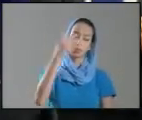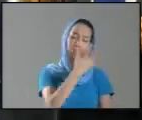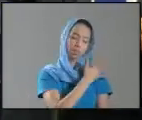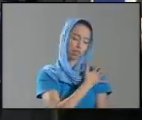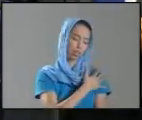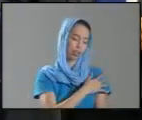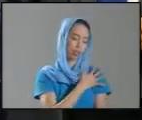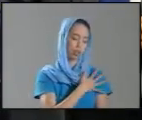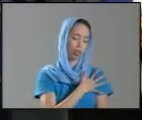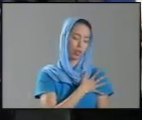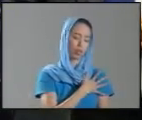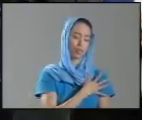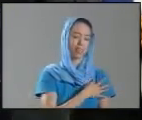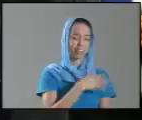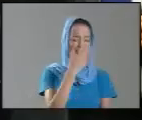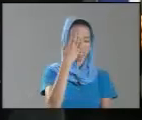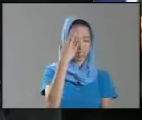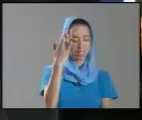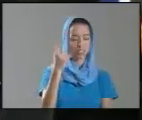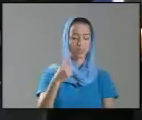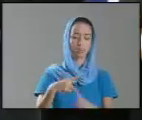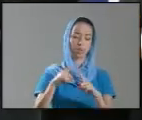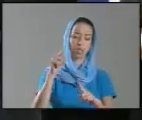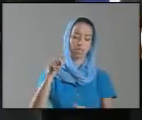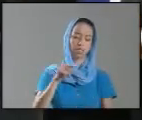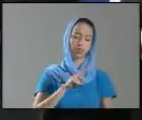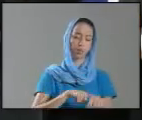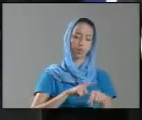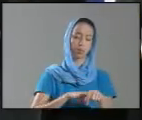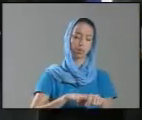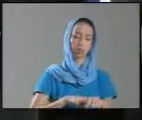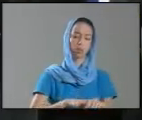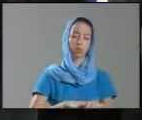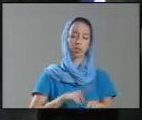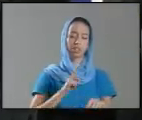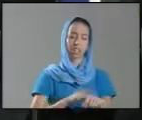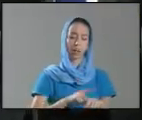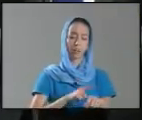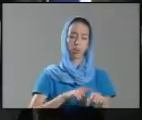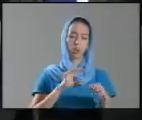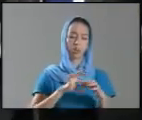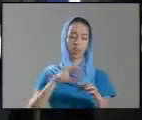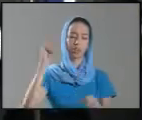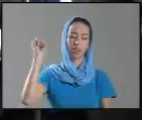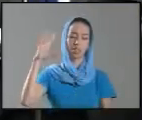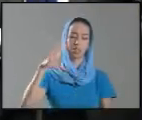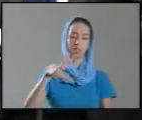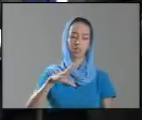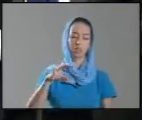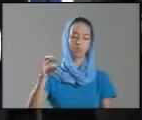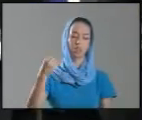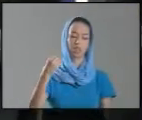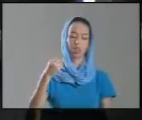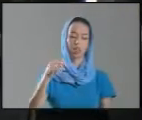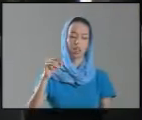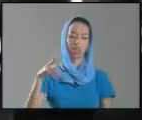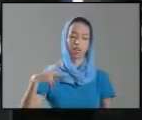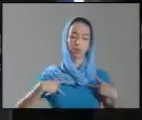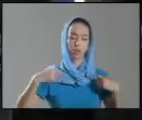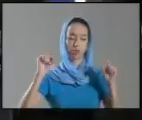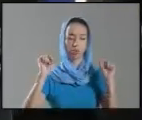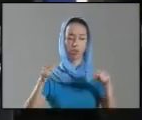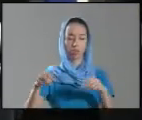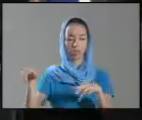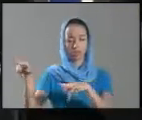gracias, Señor, porque tú eres bueno y para siempre, Señor, es tu misericordia. Oh Padre, gracias por